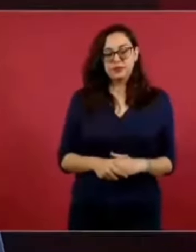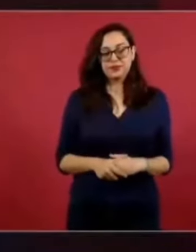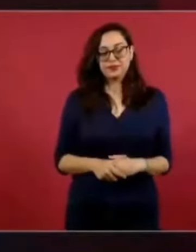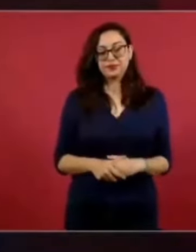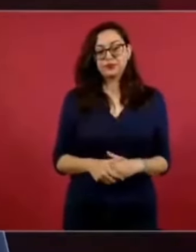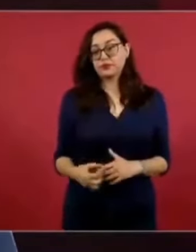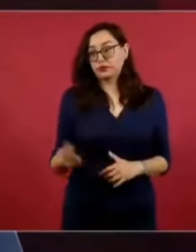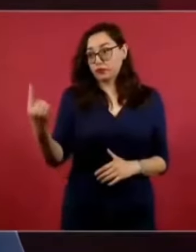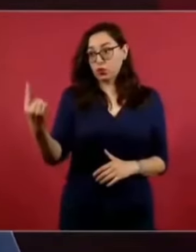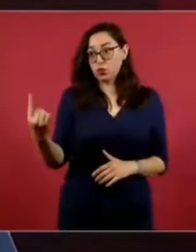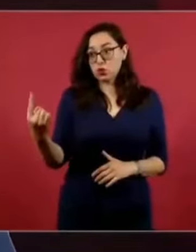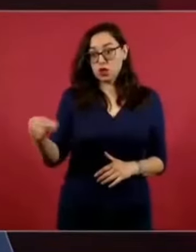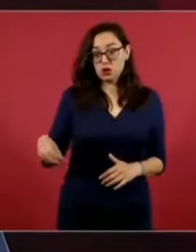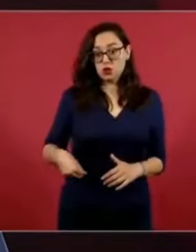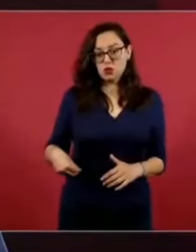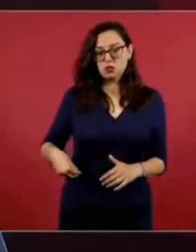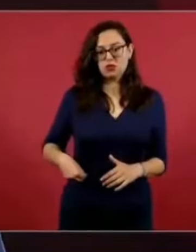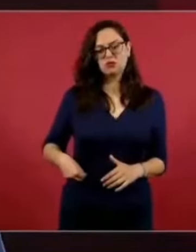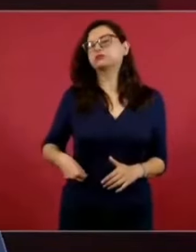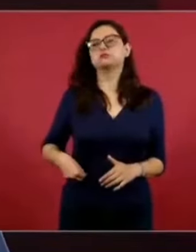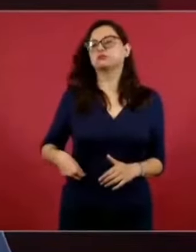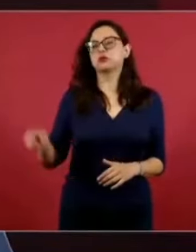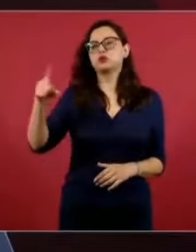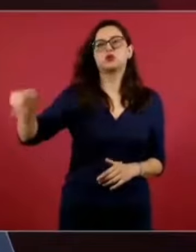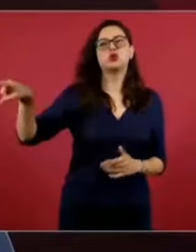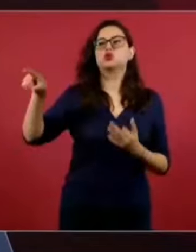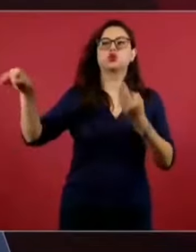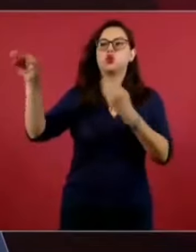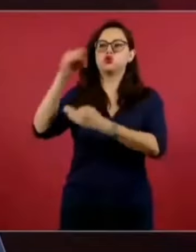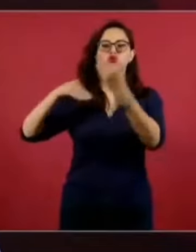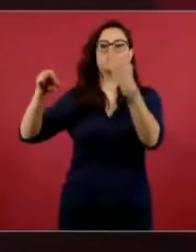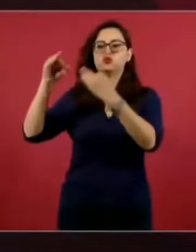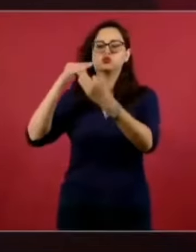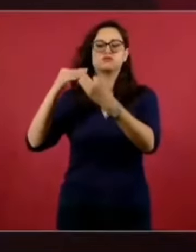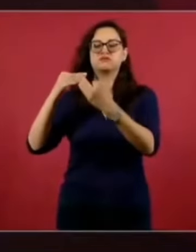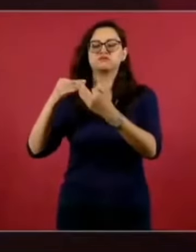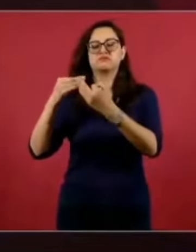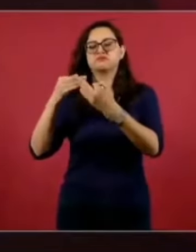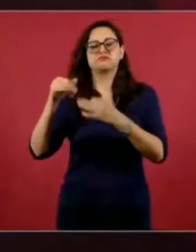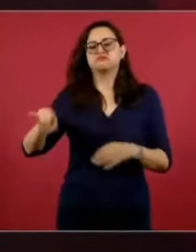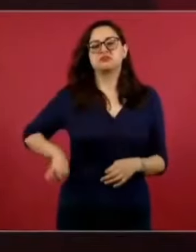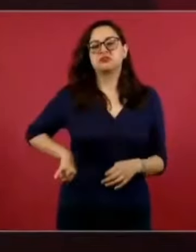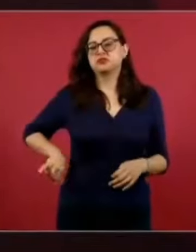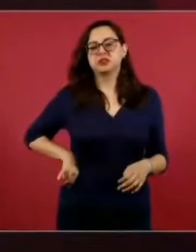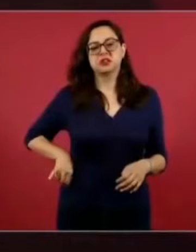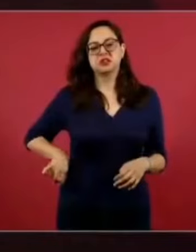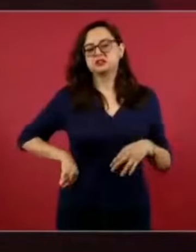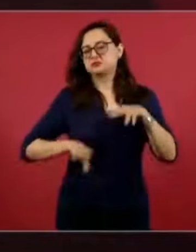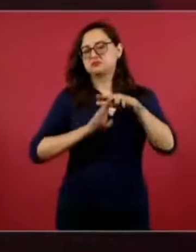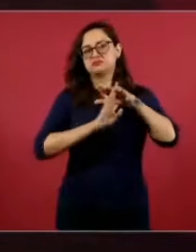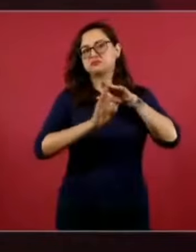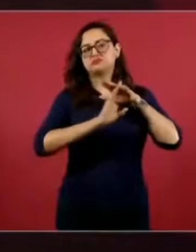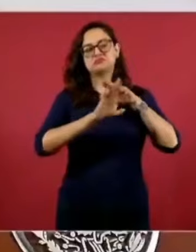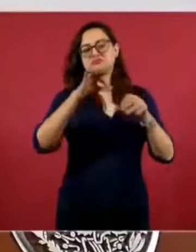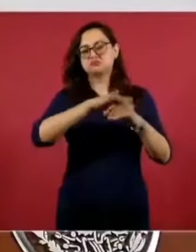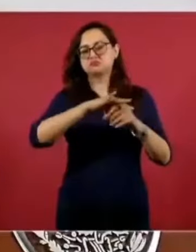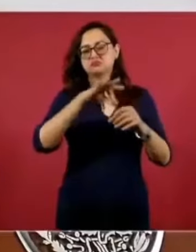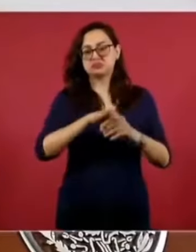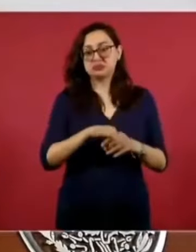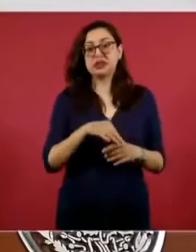ella no quieren entonces esa es una asignatura pendiente hay